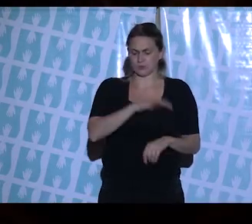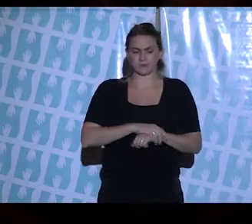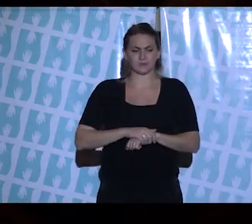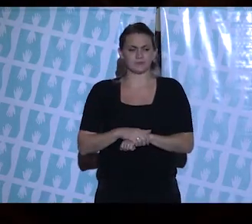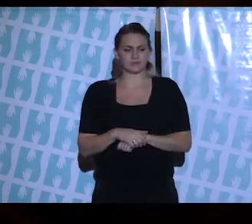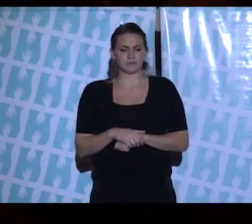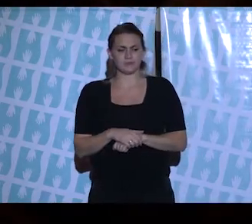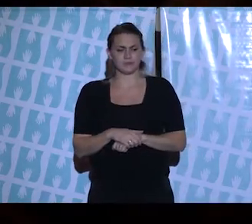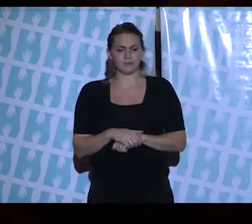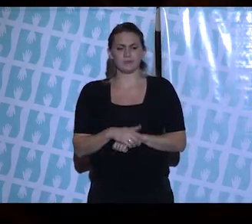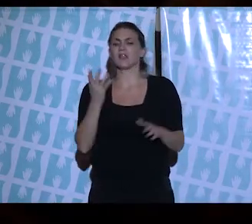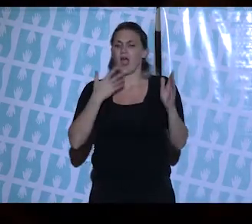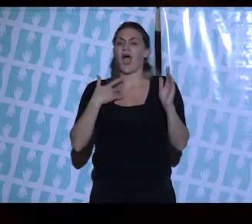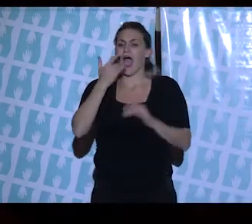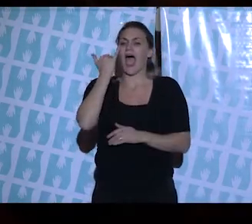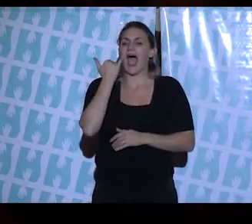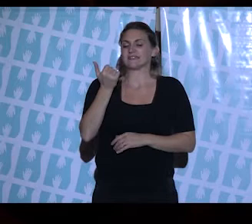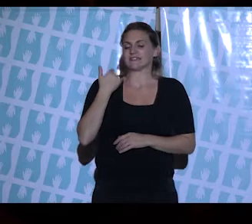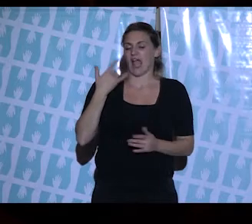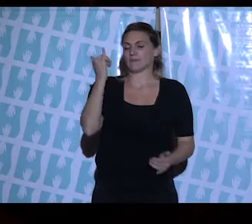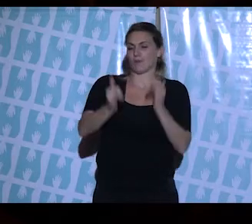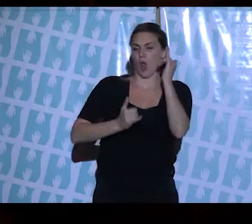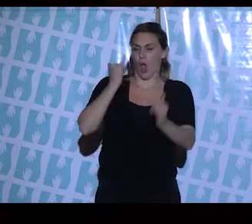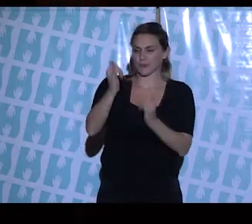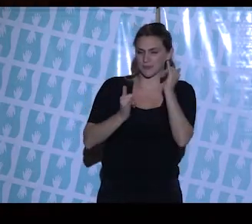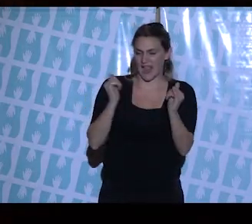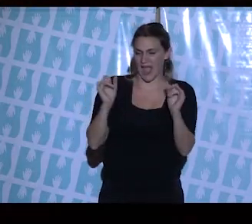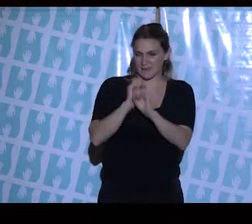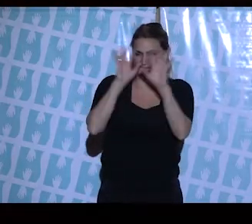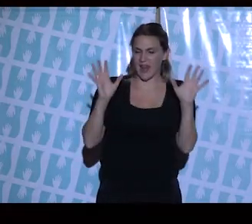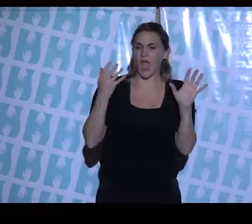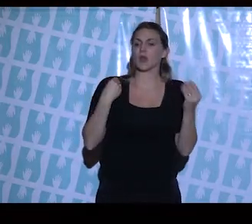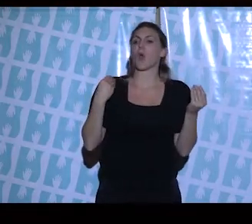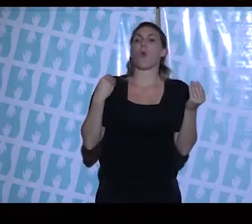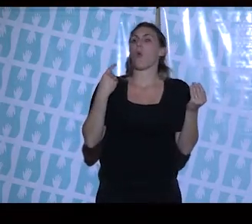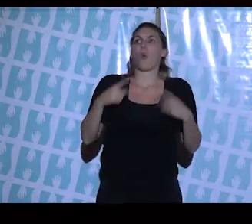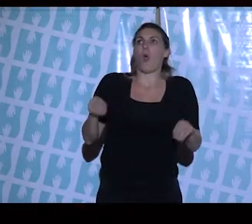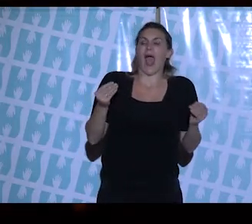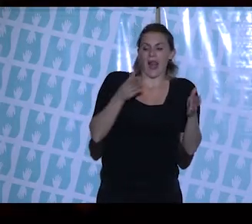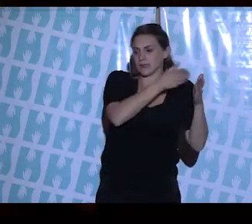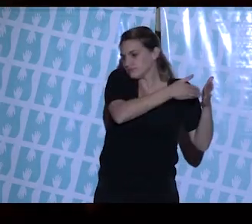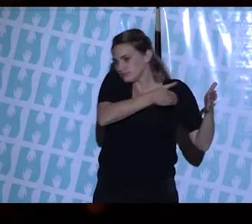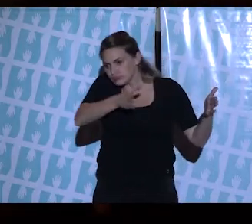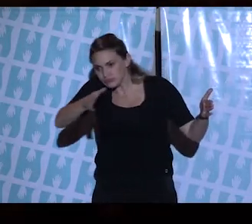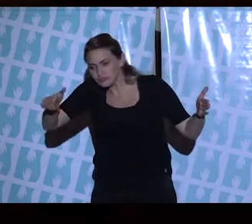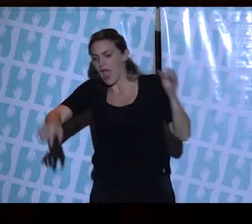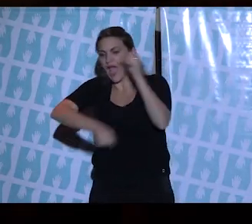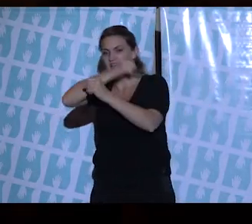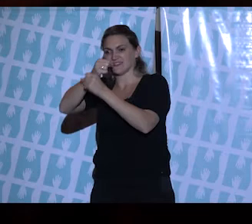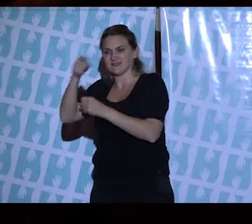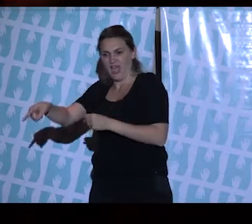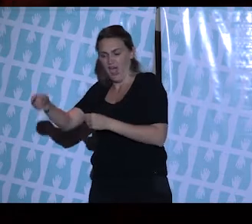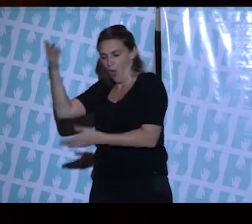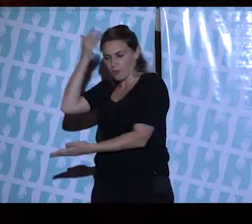Ya vamos a hablar un poco más de esto cuando hablemos de los avances más recientes.